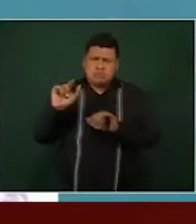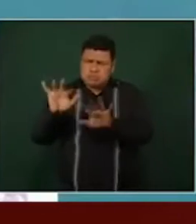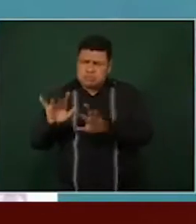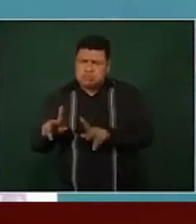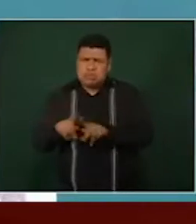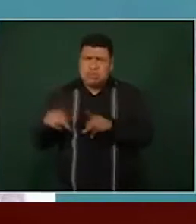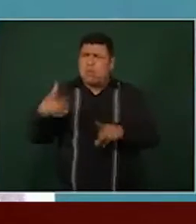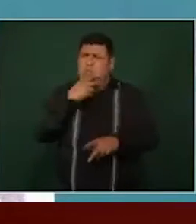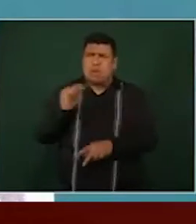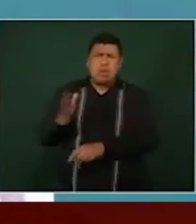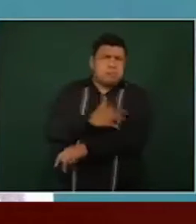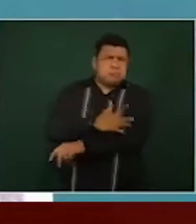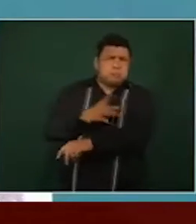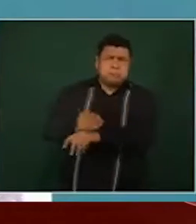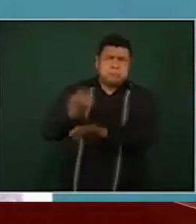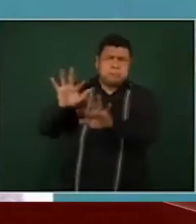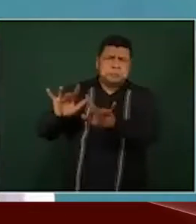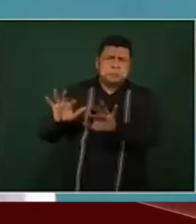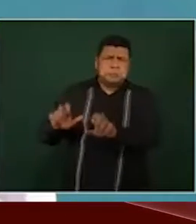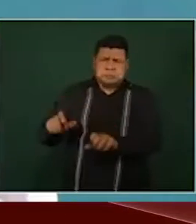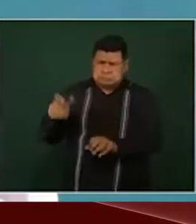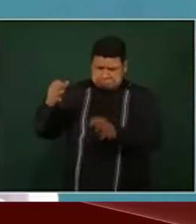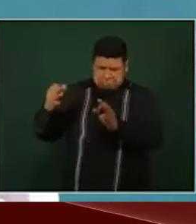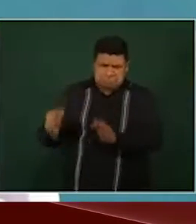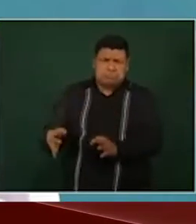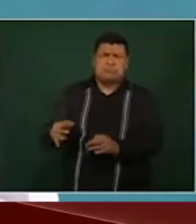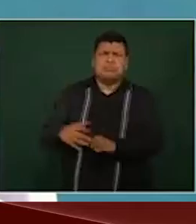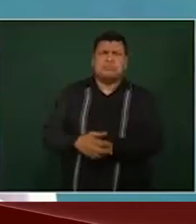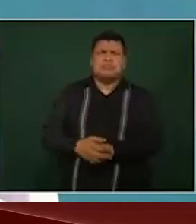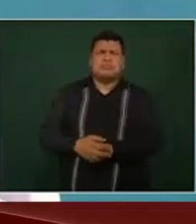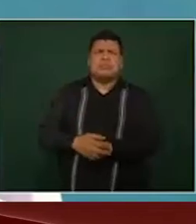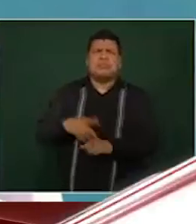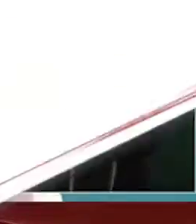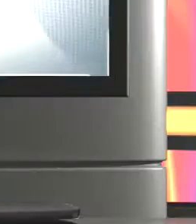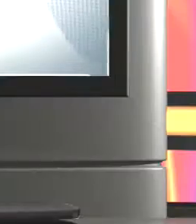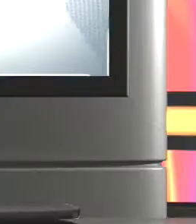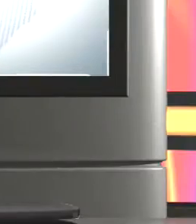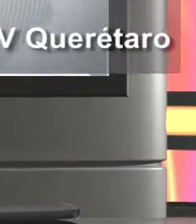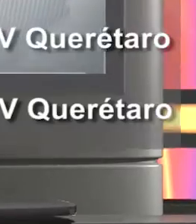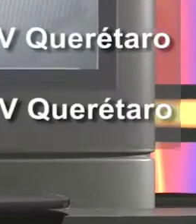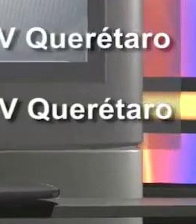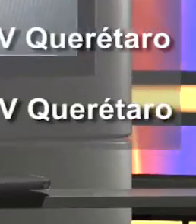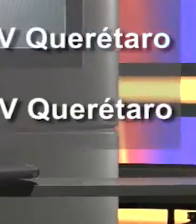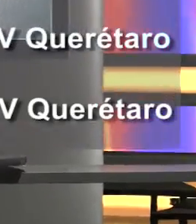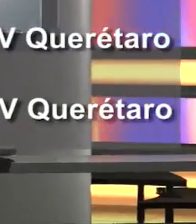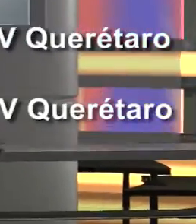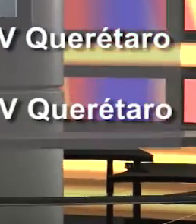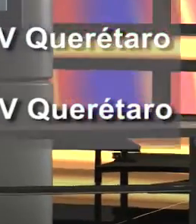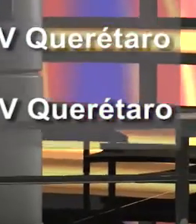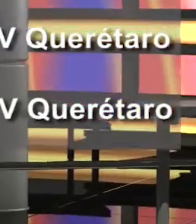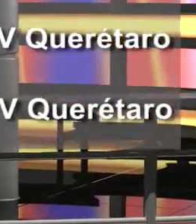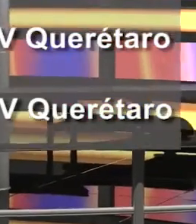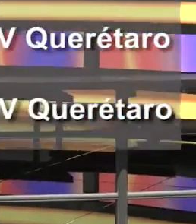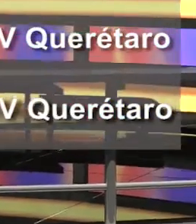Grupo Bimbo y Walmart se ampararon contra la nueva ley de la industria eléctrica. Para